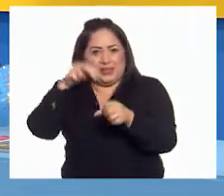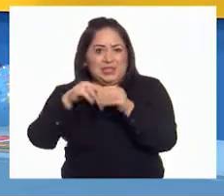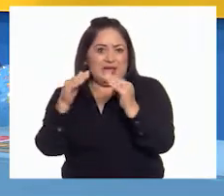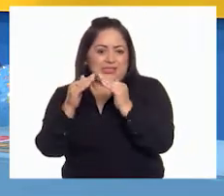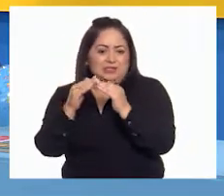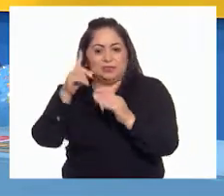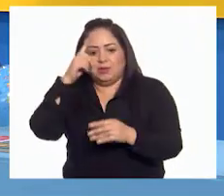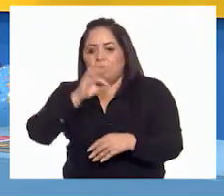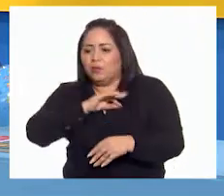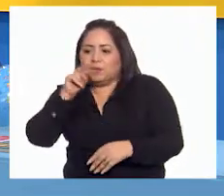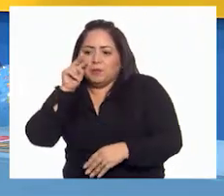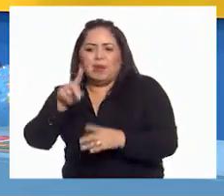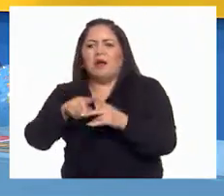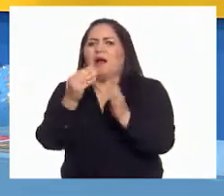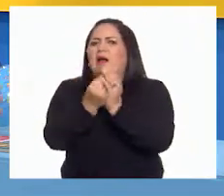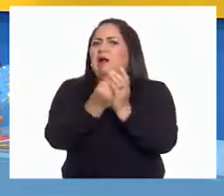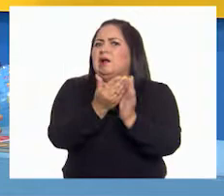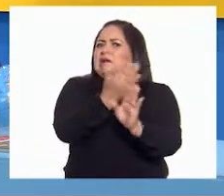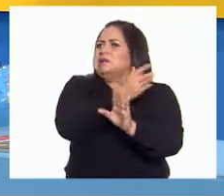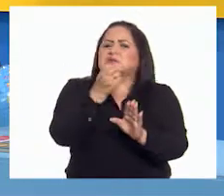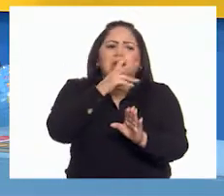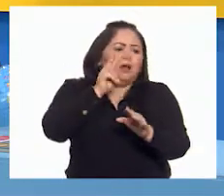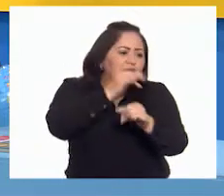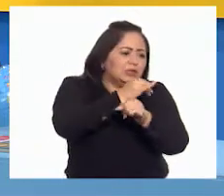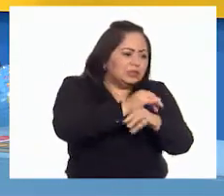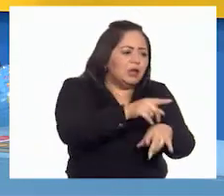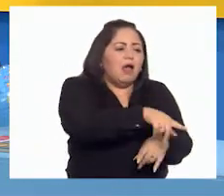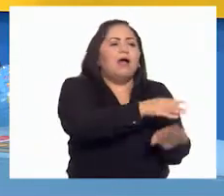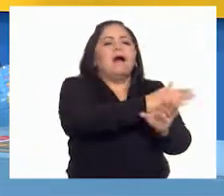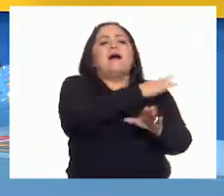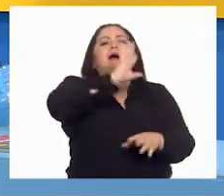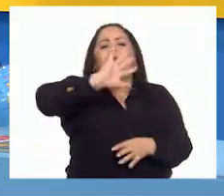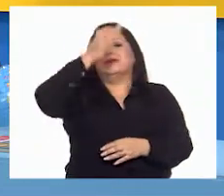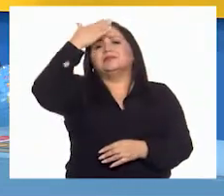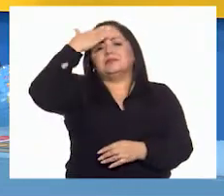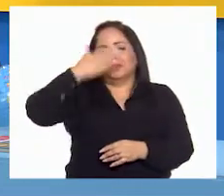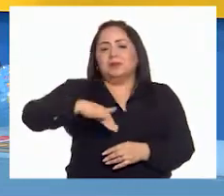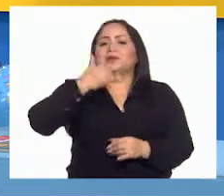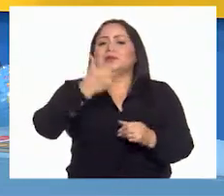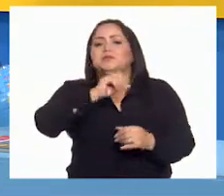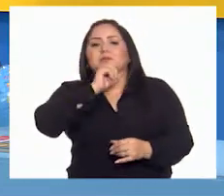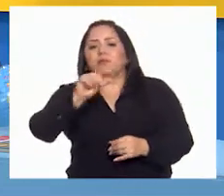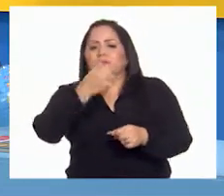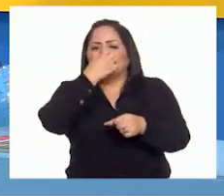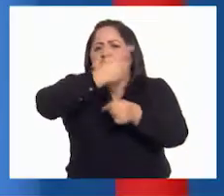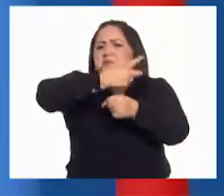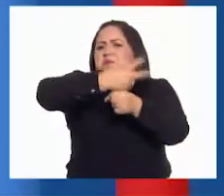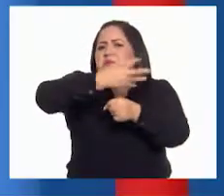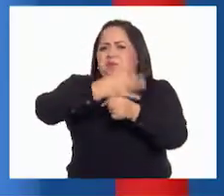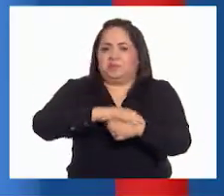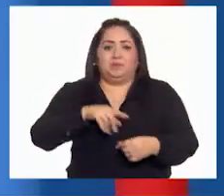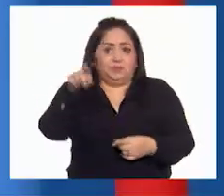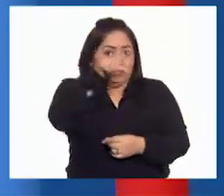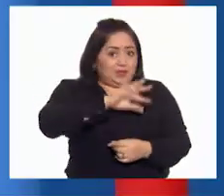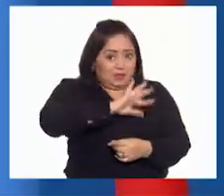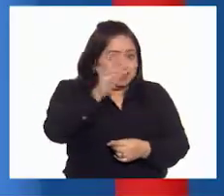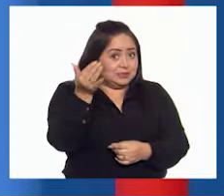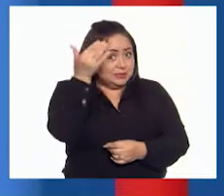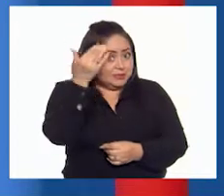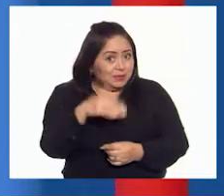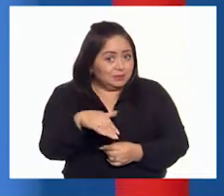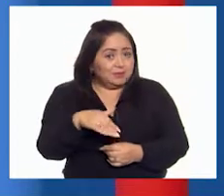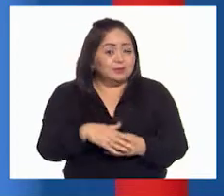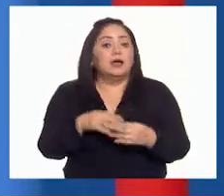para consultar clases anteriores de estas y otras asignaturas, incluso de otros grados. Ya lo saben, niñas y